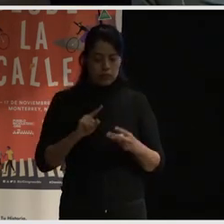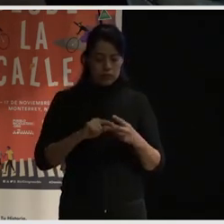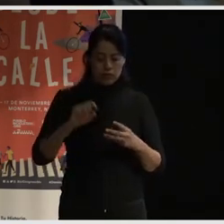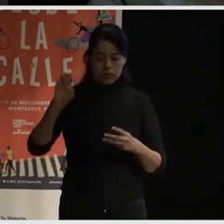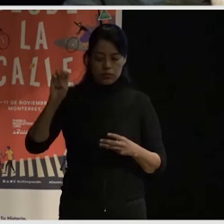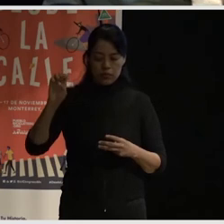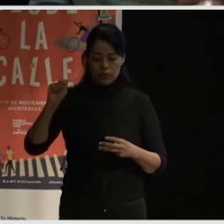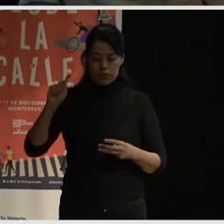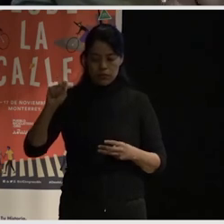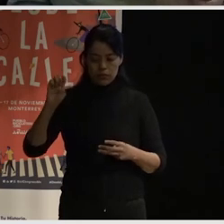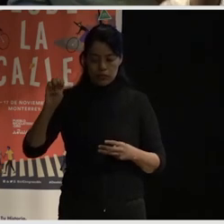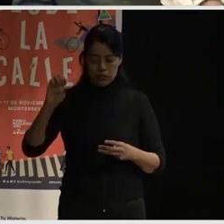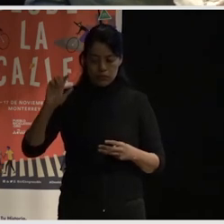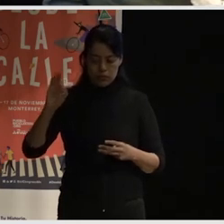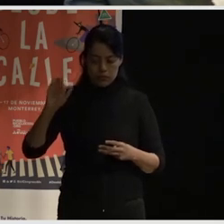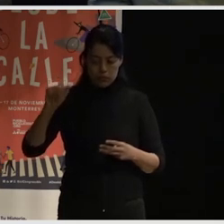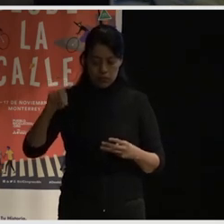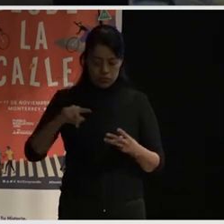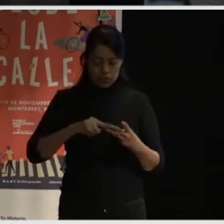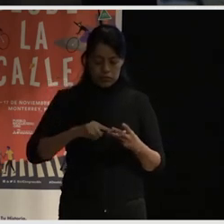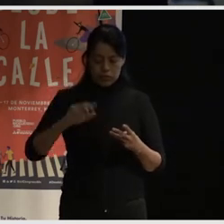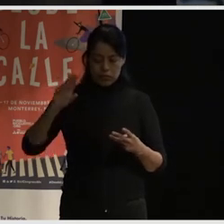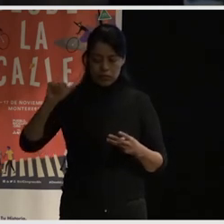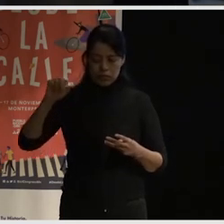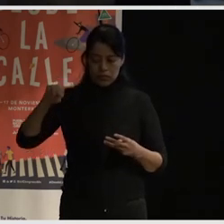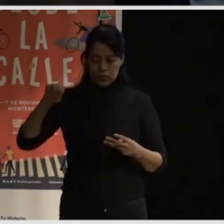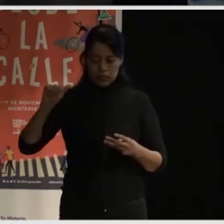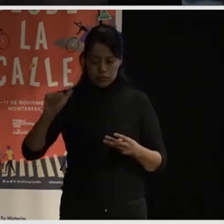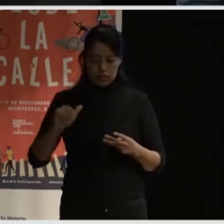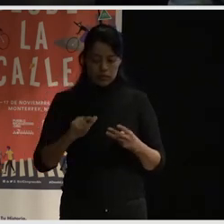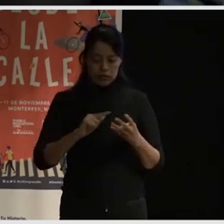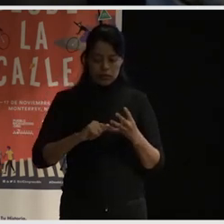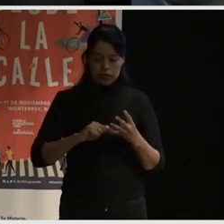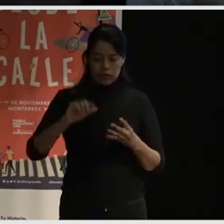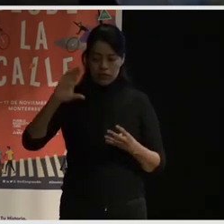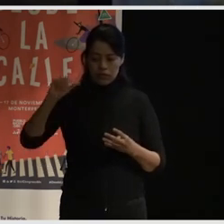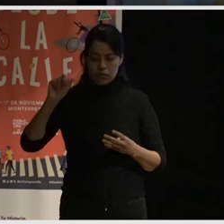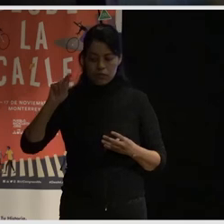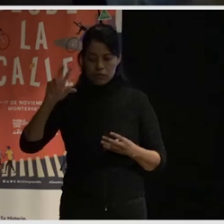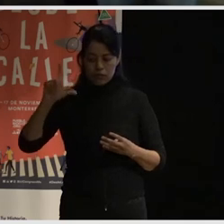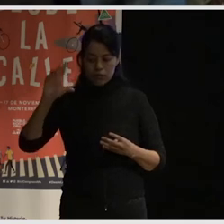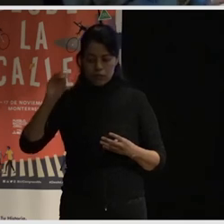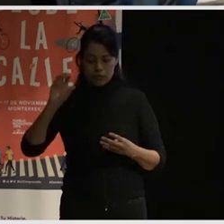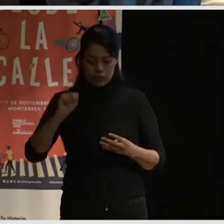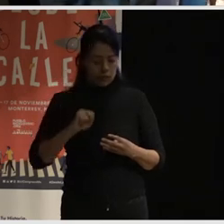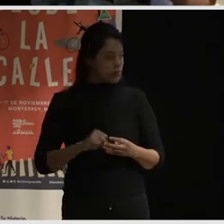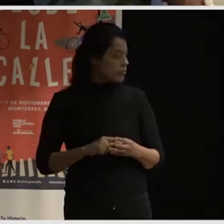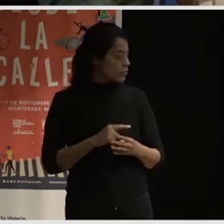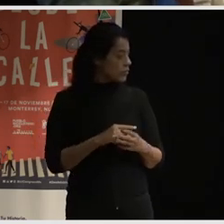stefan del poder de consumidor a anna de comité ecológico interescolar ya carlos de greenpeace tenemos aquí para ustedes un